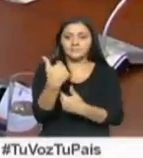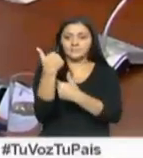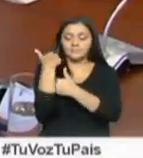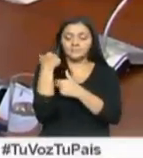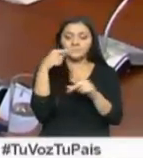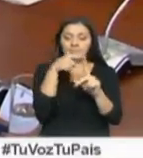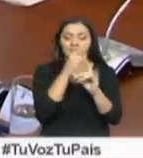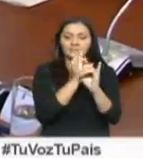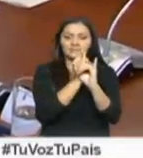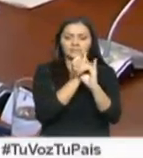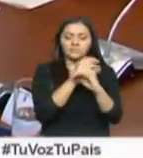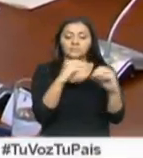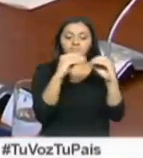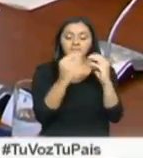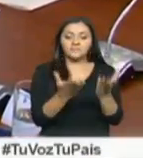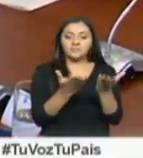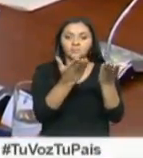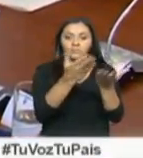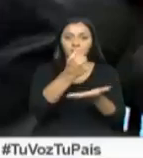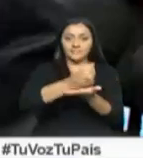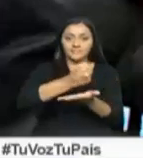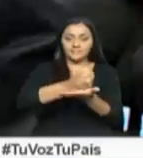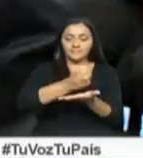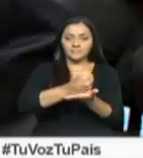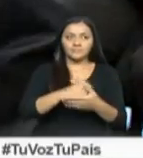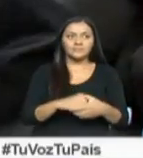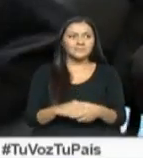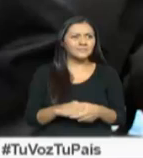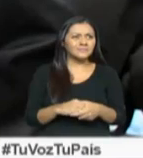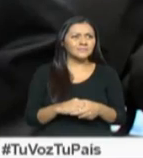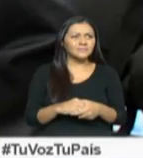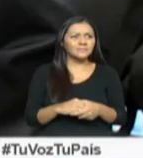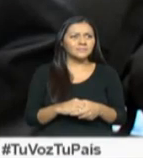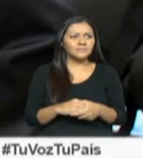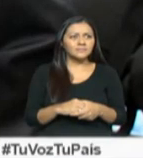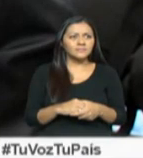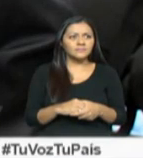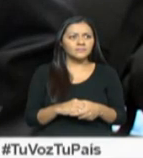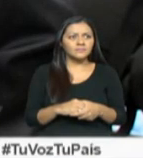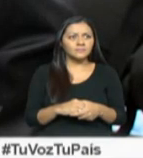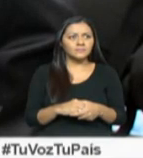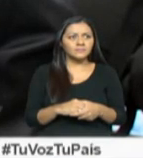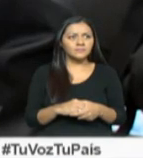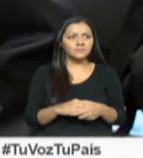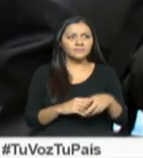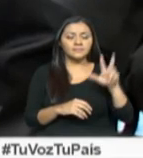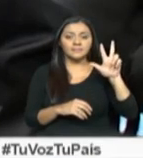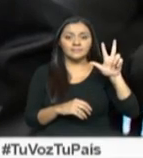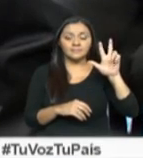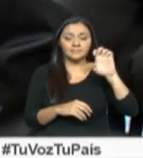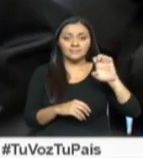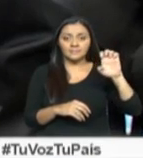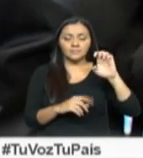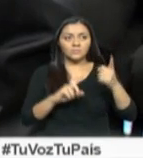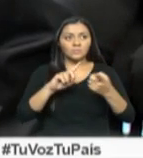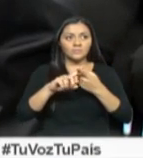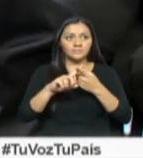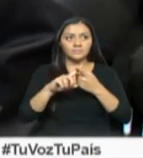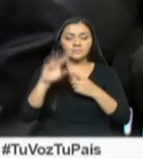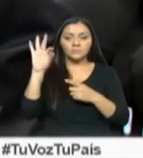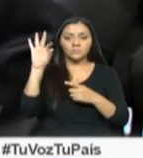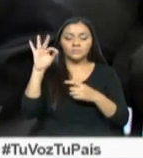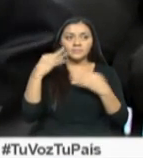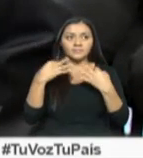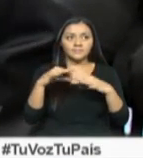esta institución en la entrega de pasaportes. Del 16 de enero al 9 de febrero ya estamos entregando en nuestras agencias en